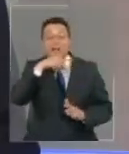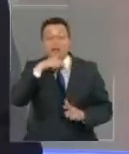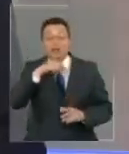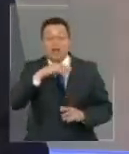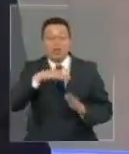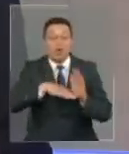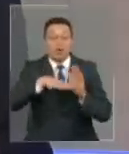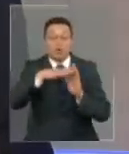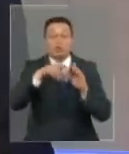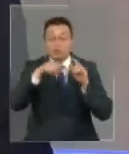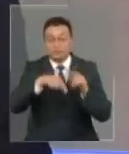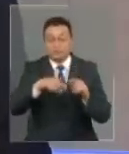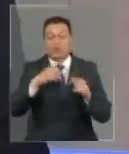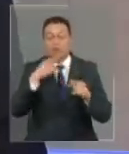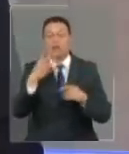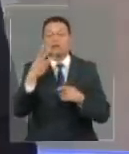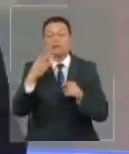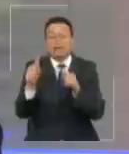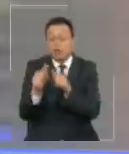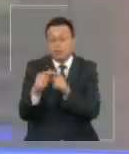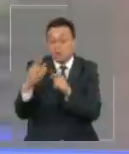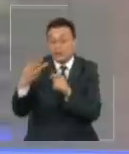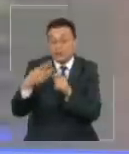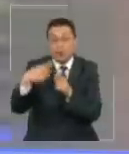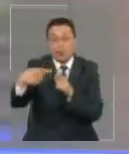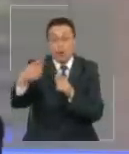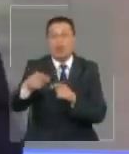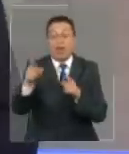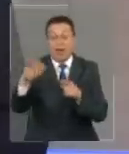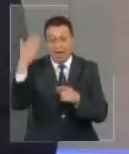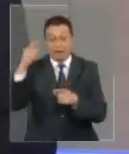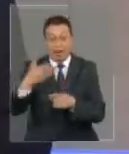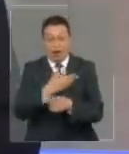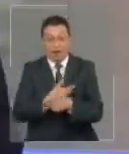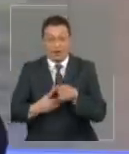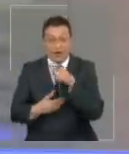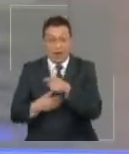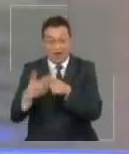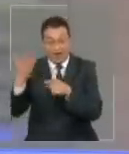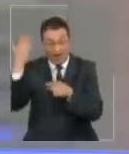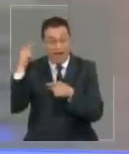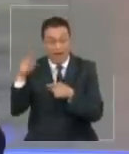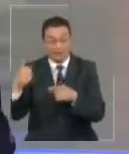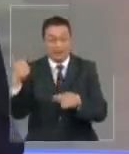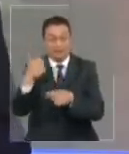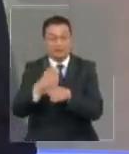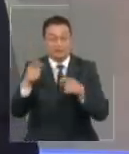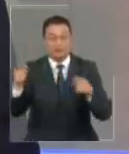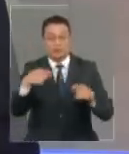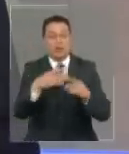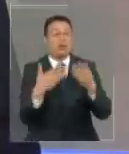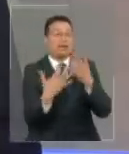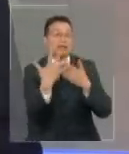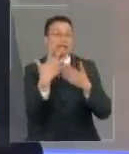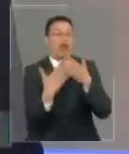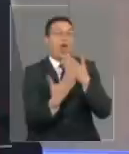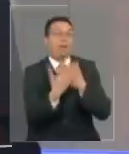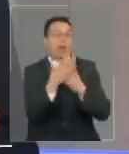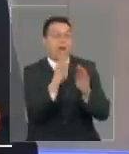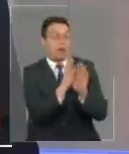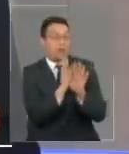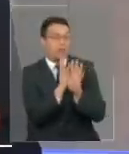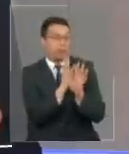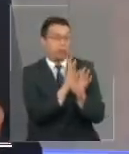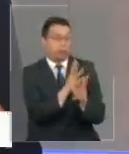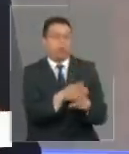la casa, de tal manera que no pase lo que pasaba cuando él era gobierno, que tenían que llegar a las 5 de la mañana a hacer cola y tenían